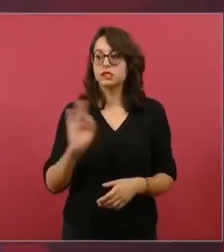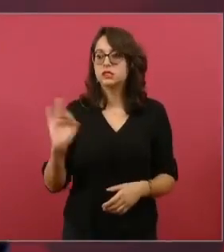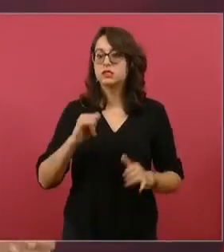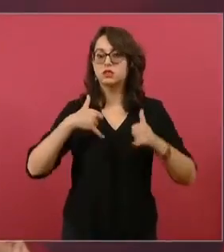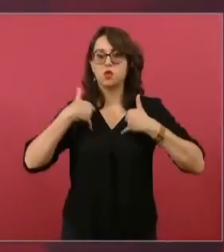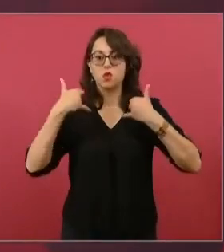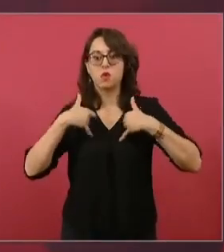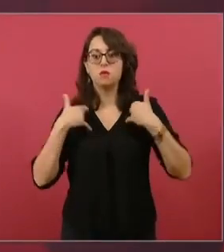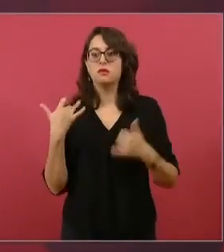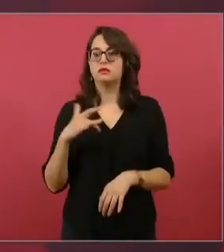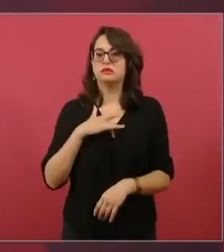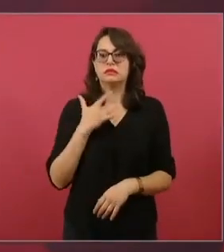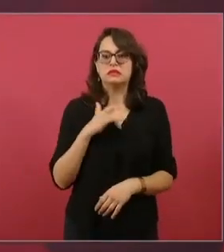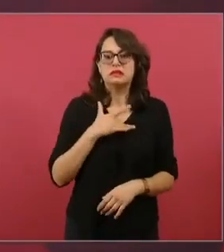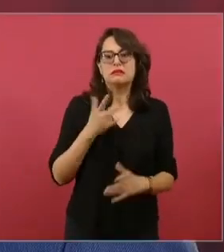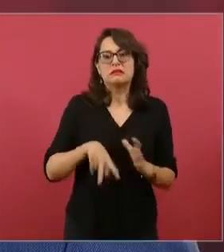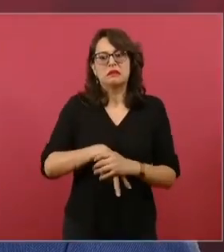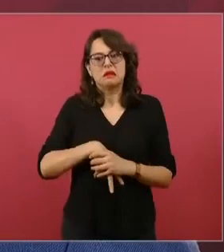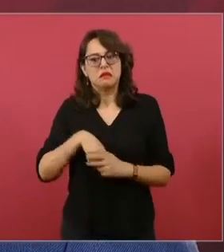auspiciar